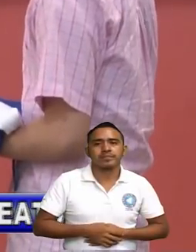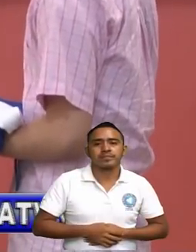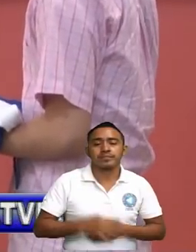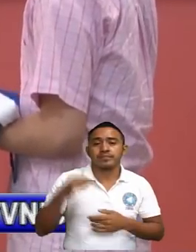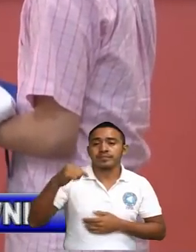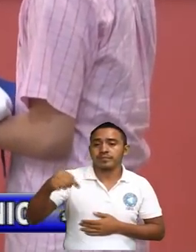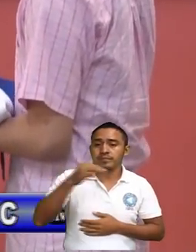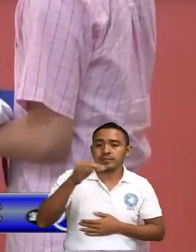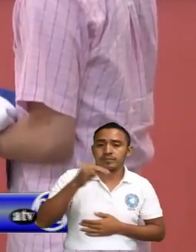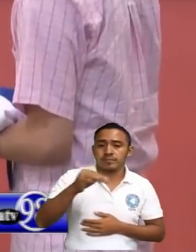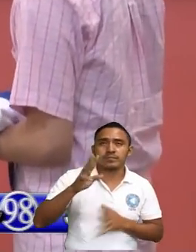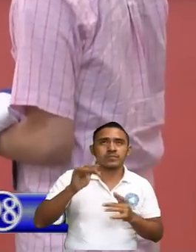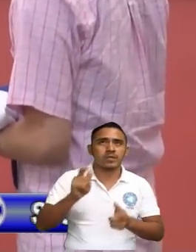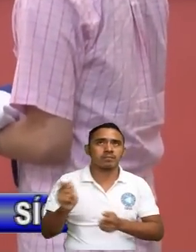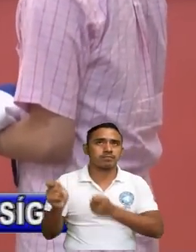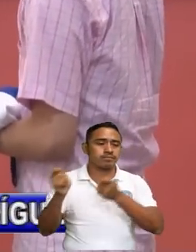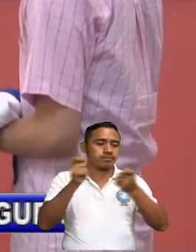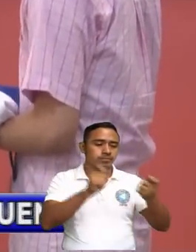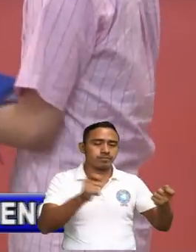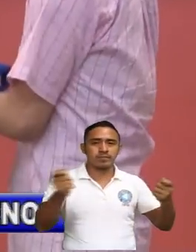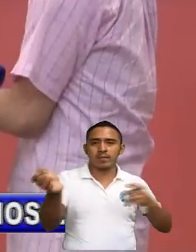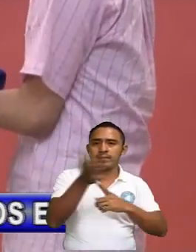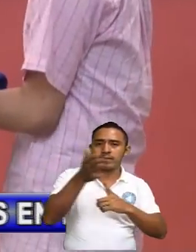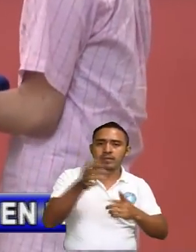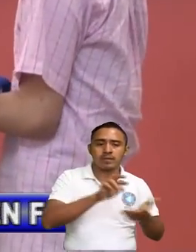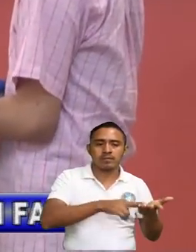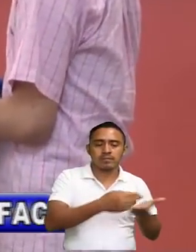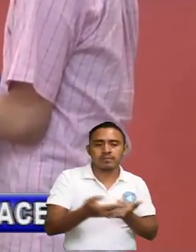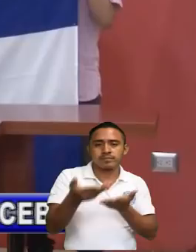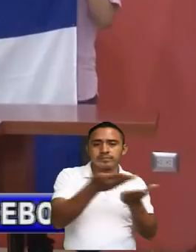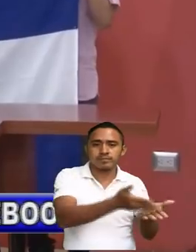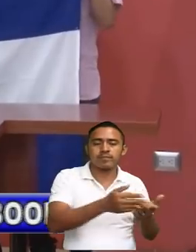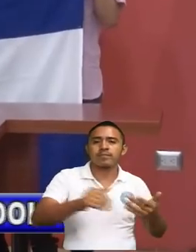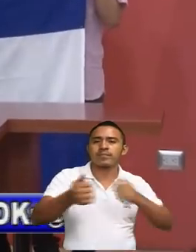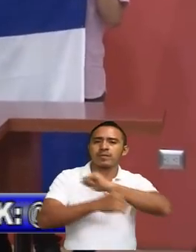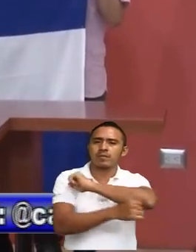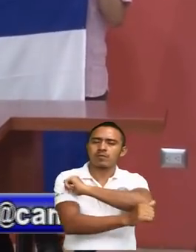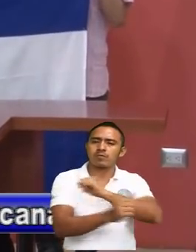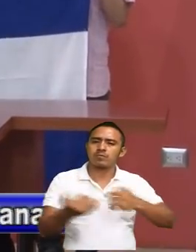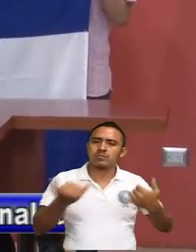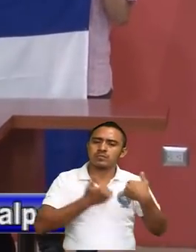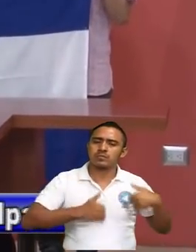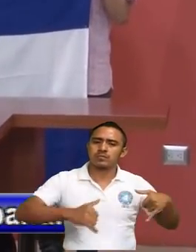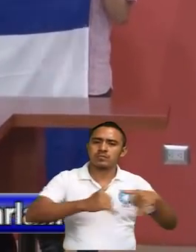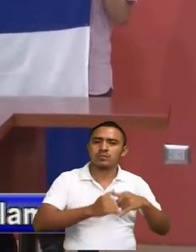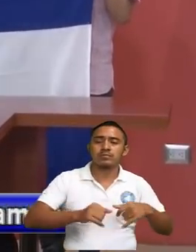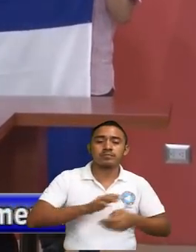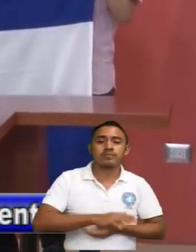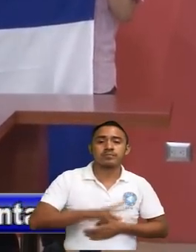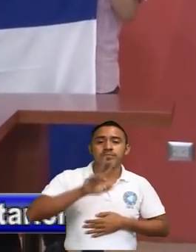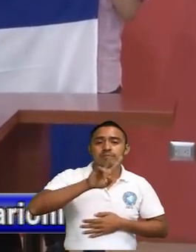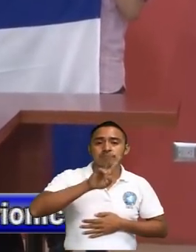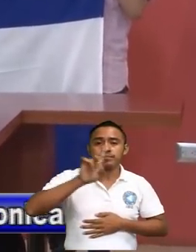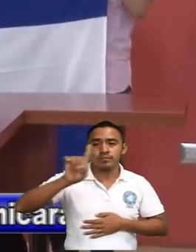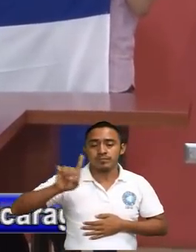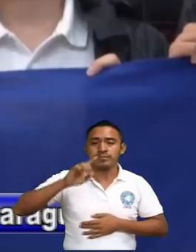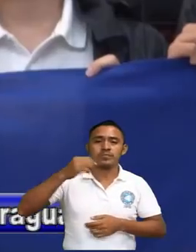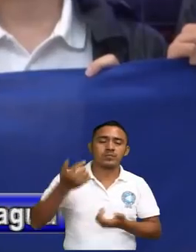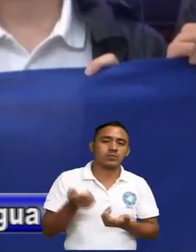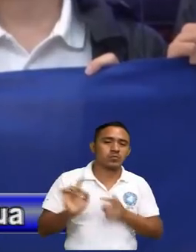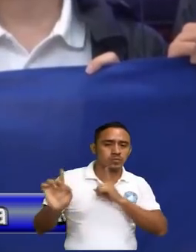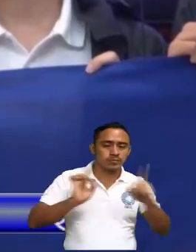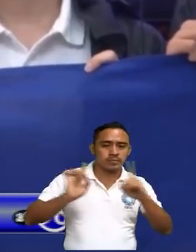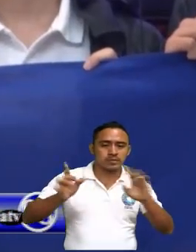Este martes se realizó el abanderamiento de la delegación de estudiantes de secundaria que nos representará en la vigésima primera Olimpiada